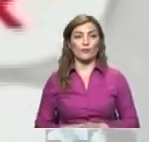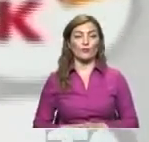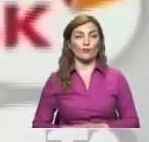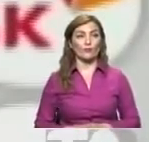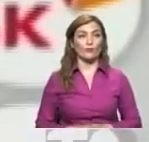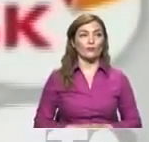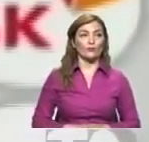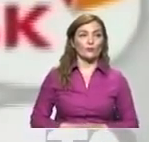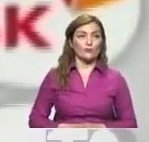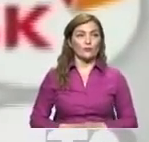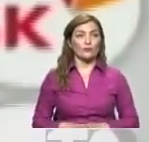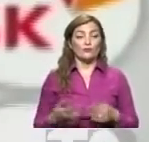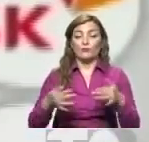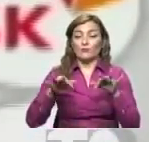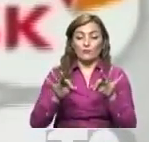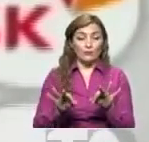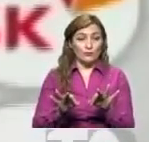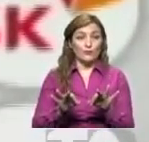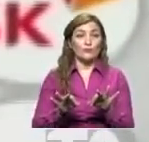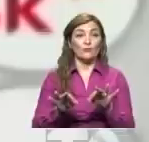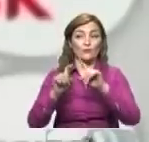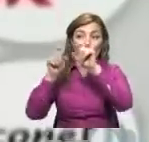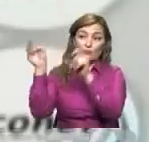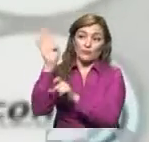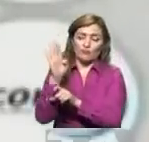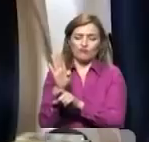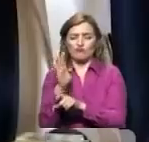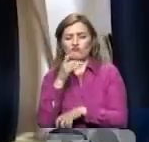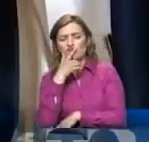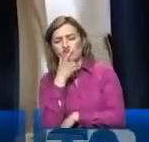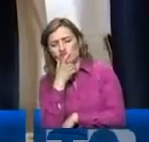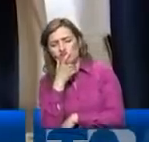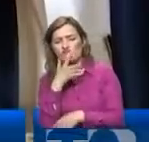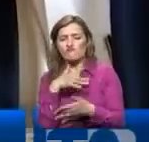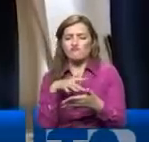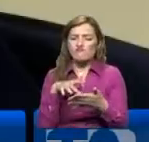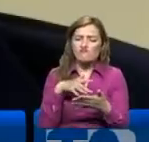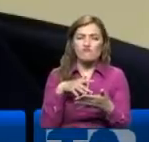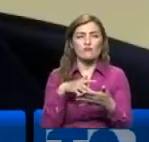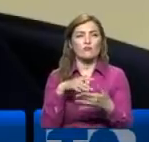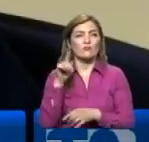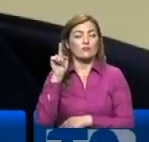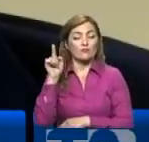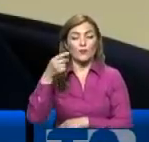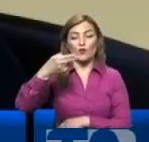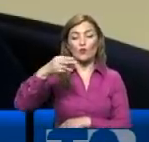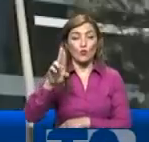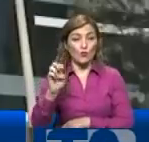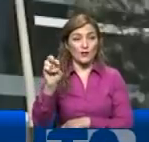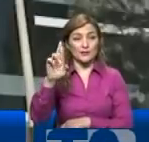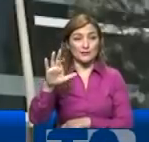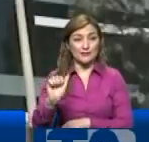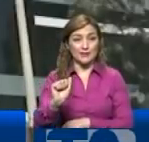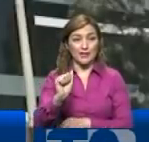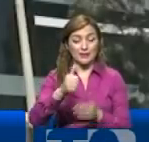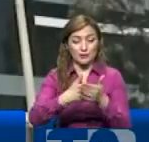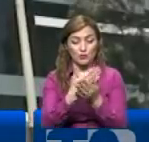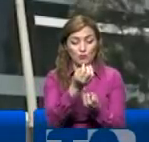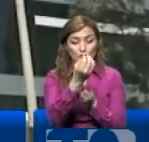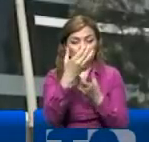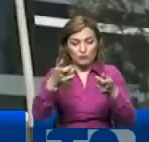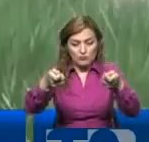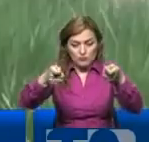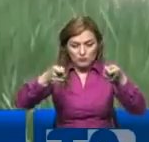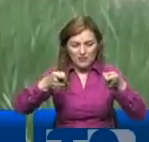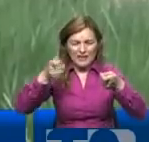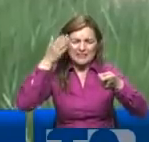Arroz Verde llega a confirmar lo que en Odebrecht se sospechaba. Eso significa para Francisco Huerta la nueva información que directamente trastoca